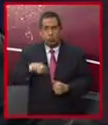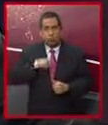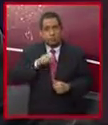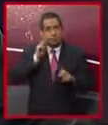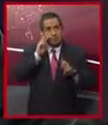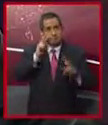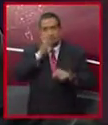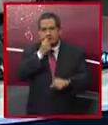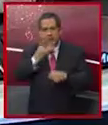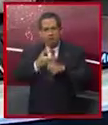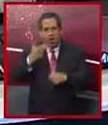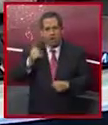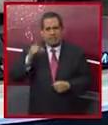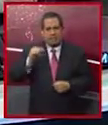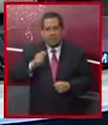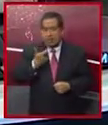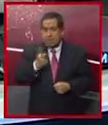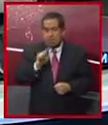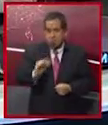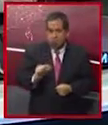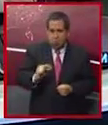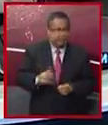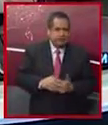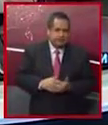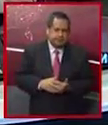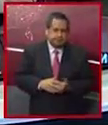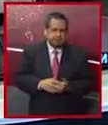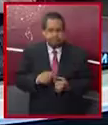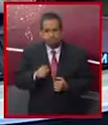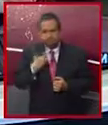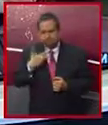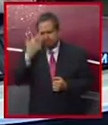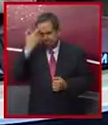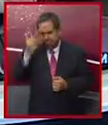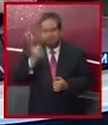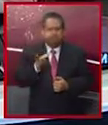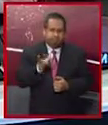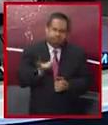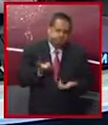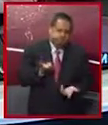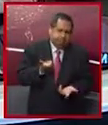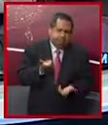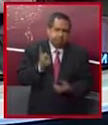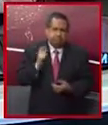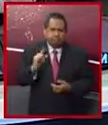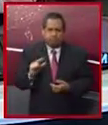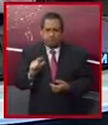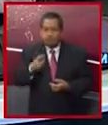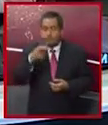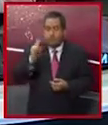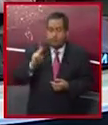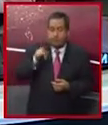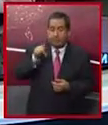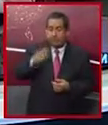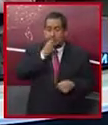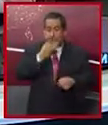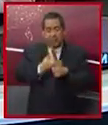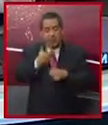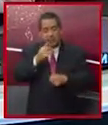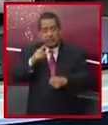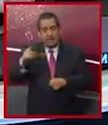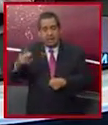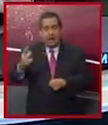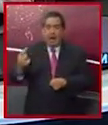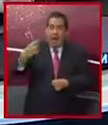secretario de Hacienda decir que hay poco dinero, efectivamente le damos la razón, claro que hay poco dinero. lo que el secretario de Hacienda y el gobierno federal tiene